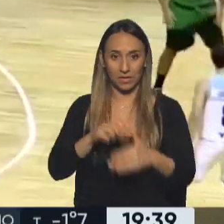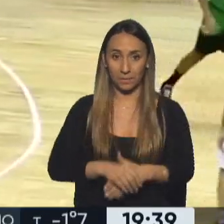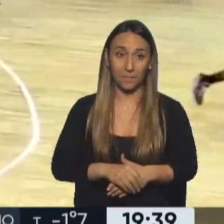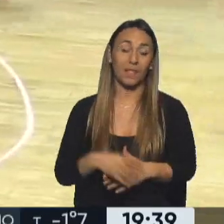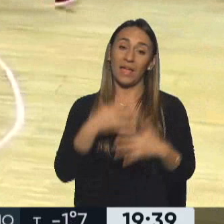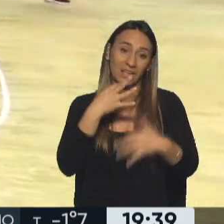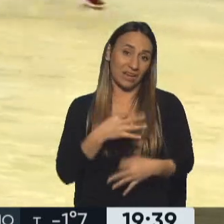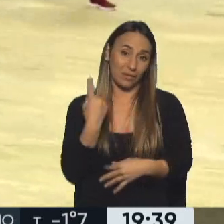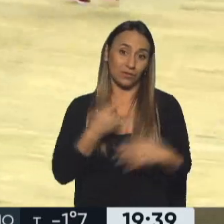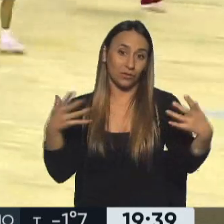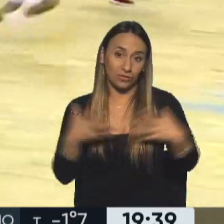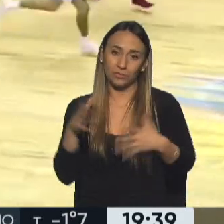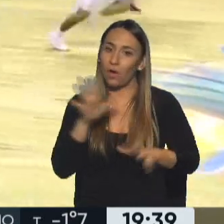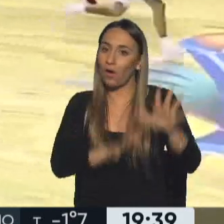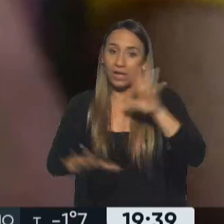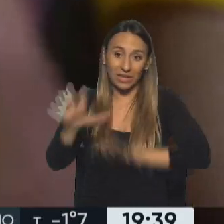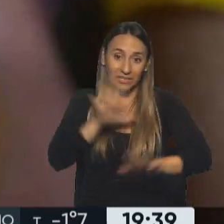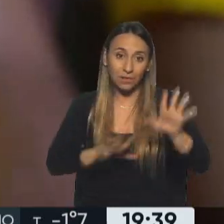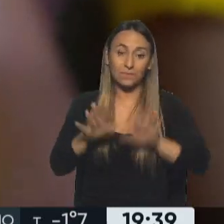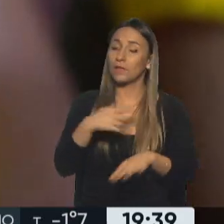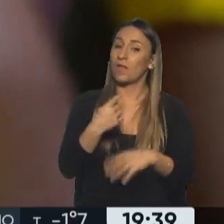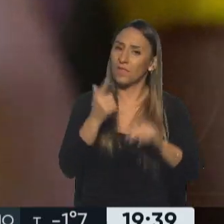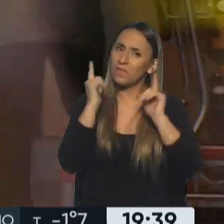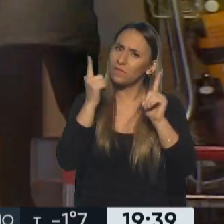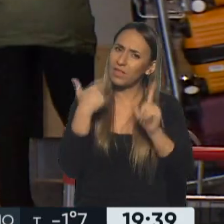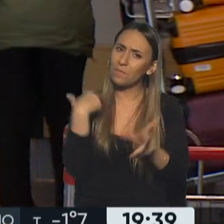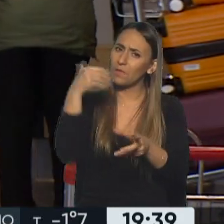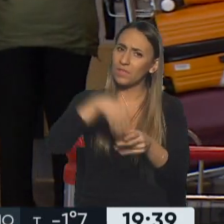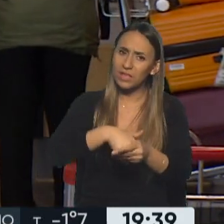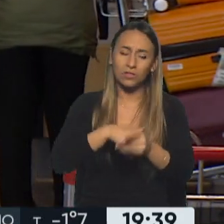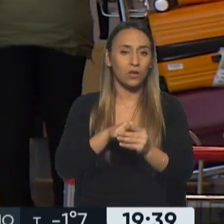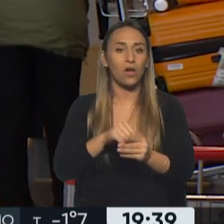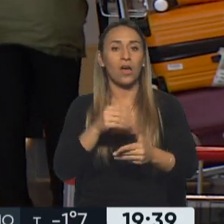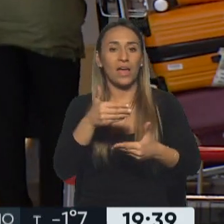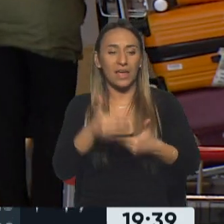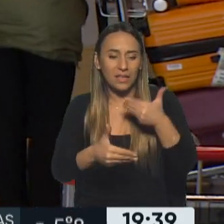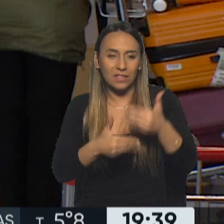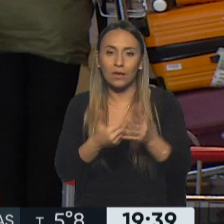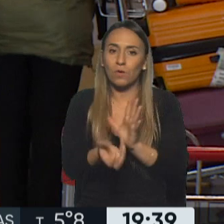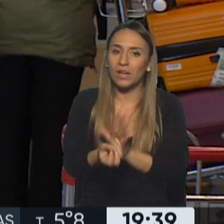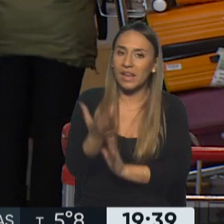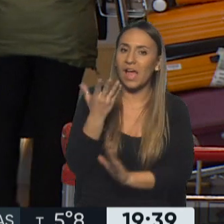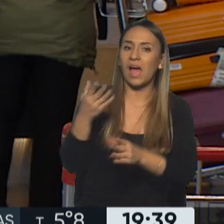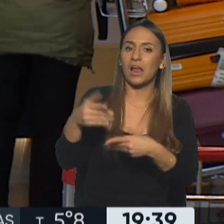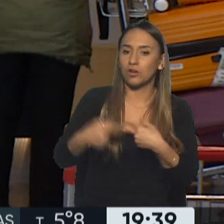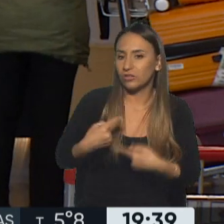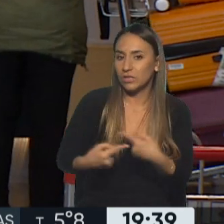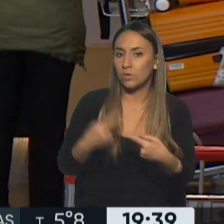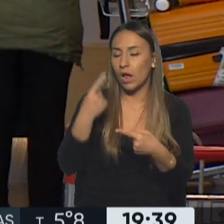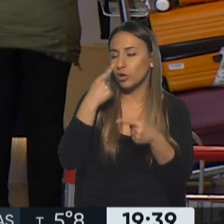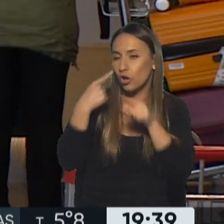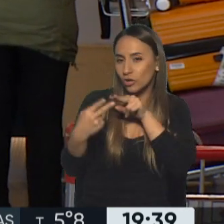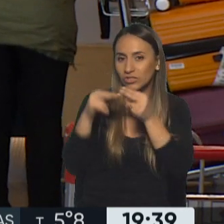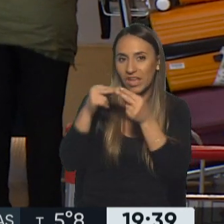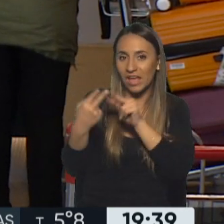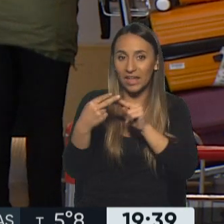reconstrucción un poco, ¿no? Y disfrutamos de estar en ese proceso de creación, de seguir conociéndonos, de